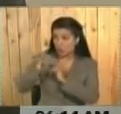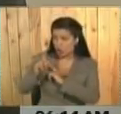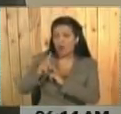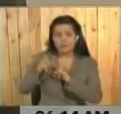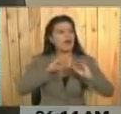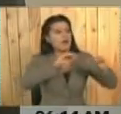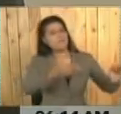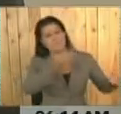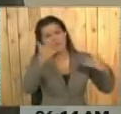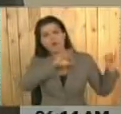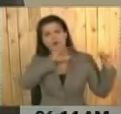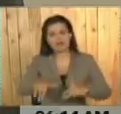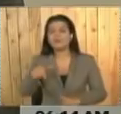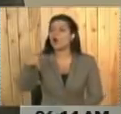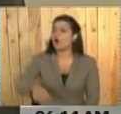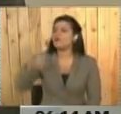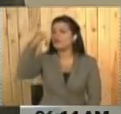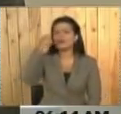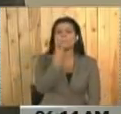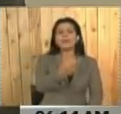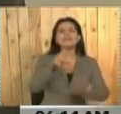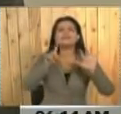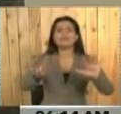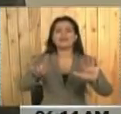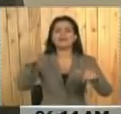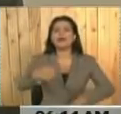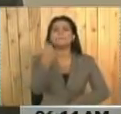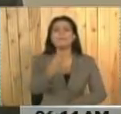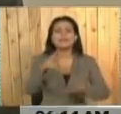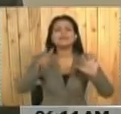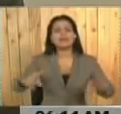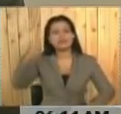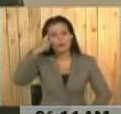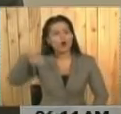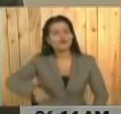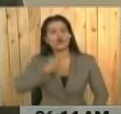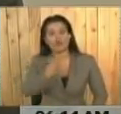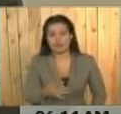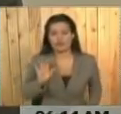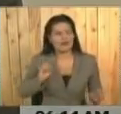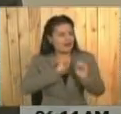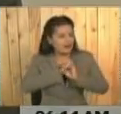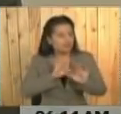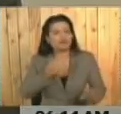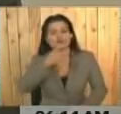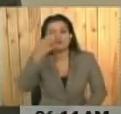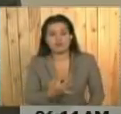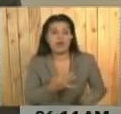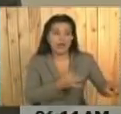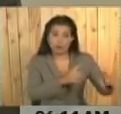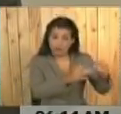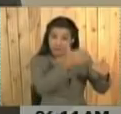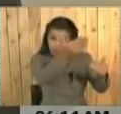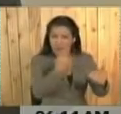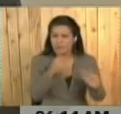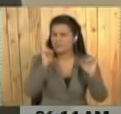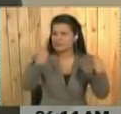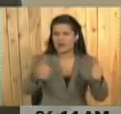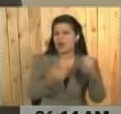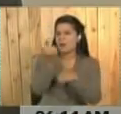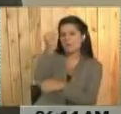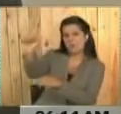2 26 26 26 con luego hacer llamados a desobediencia a